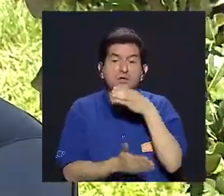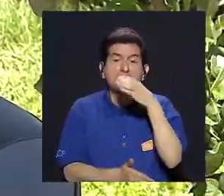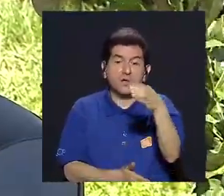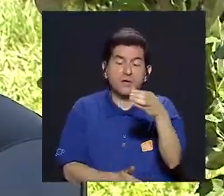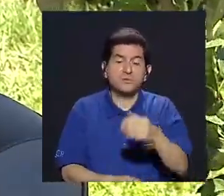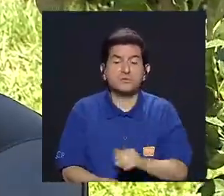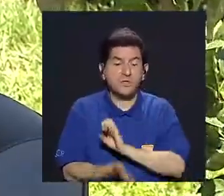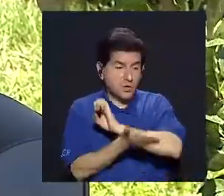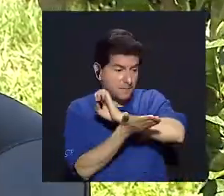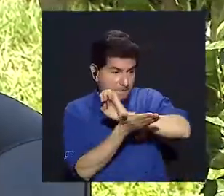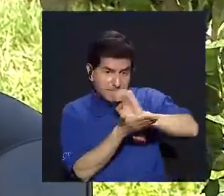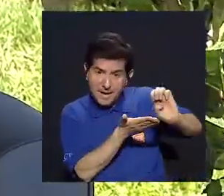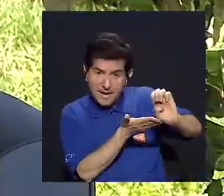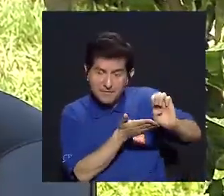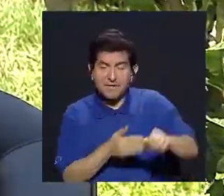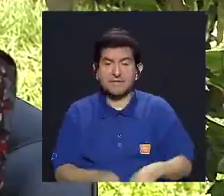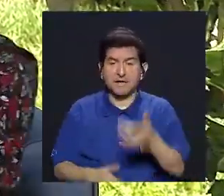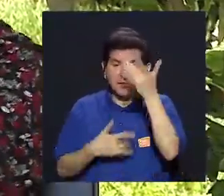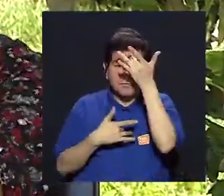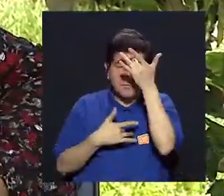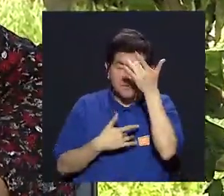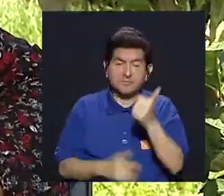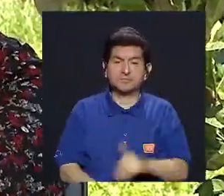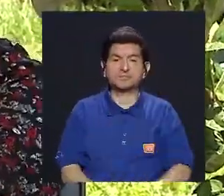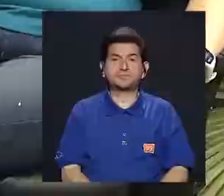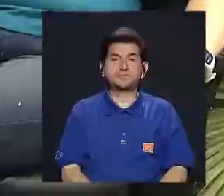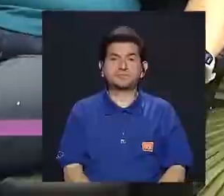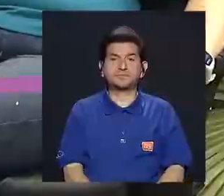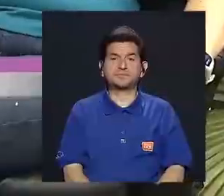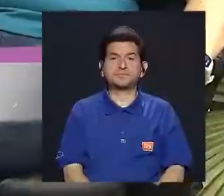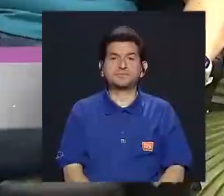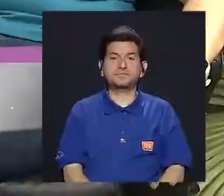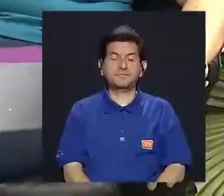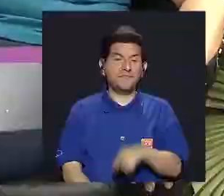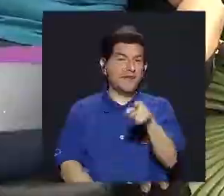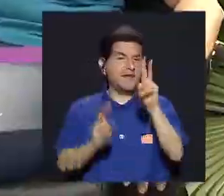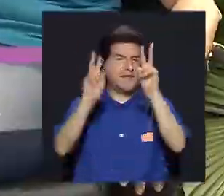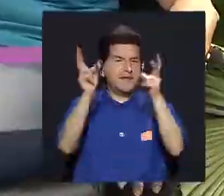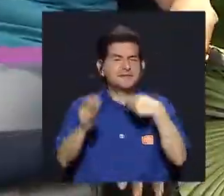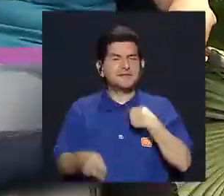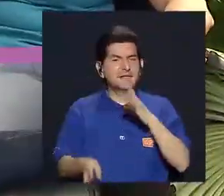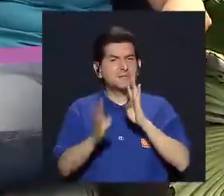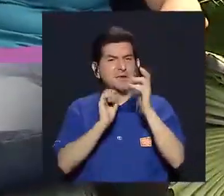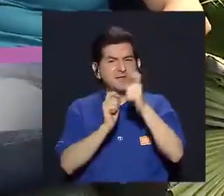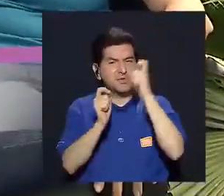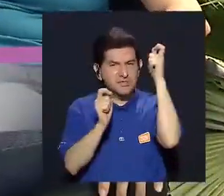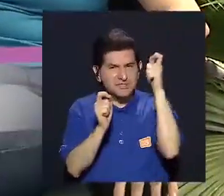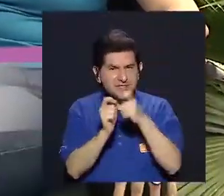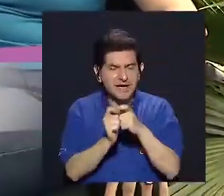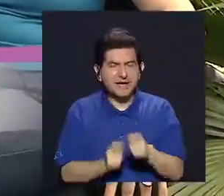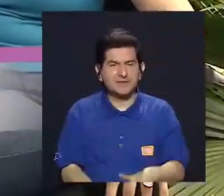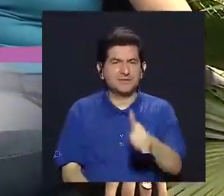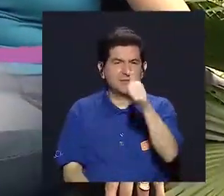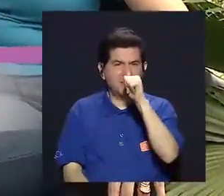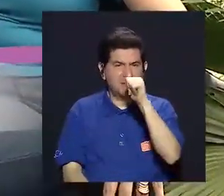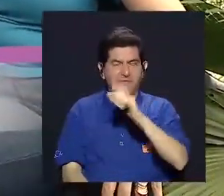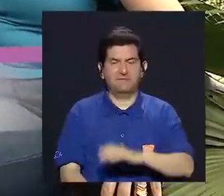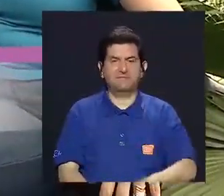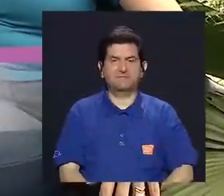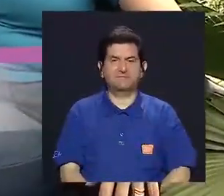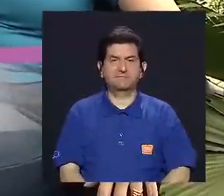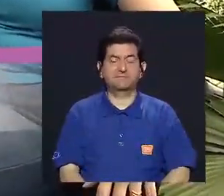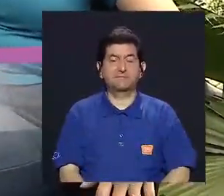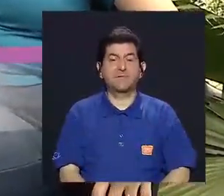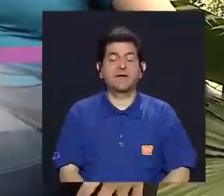recomendación para la prevención del y bueno en ese tema yo le podría hablar específicamente el recurso hídrico